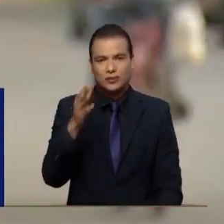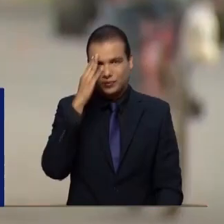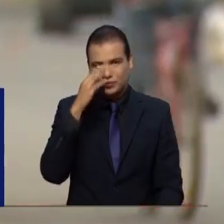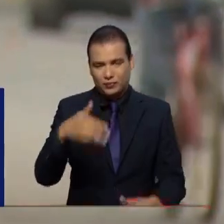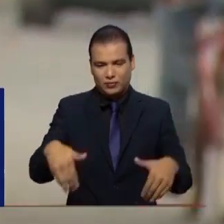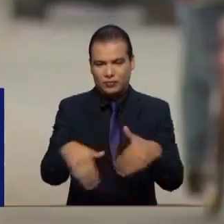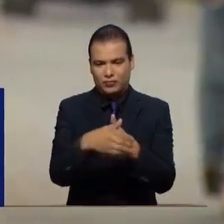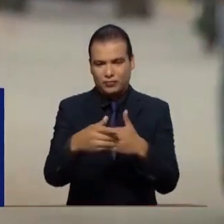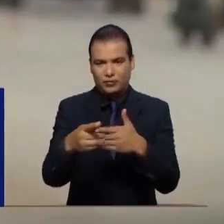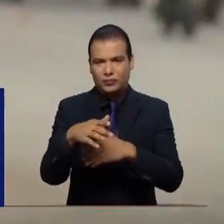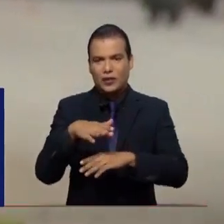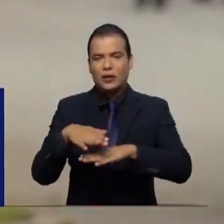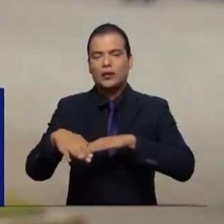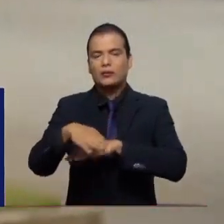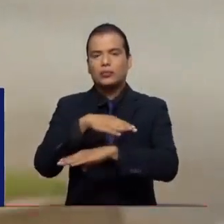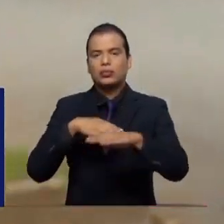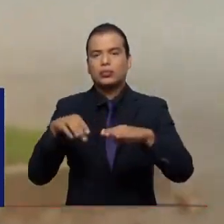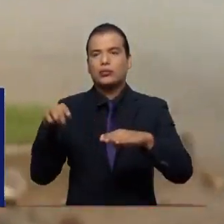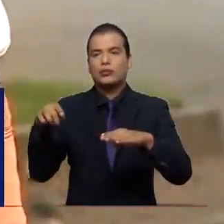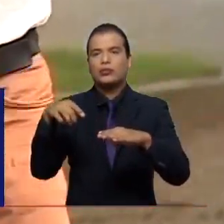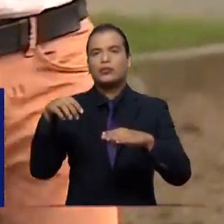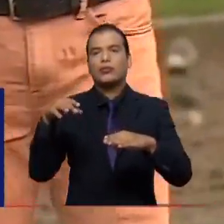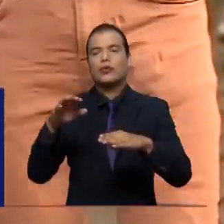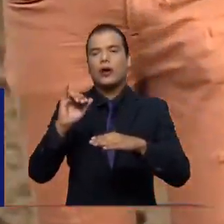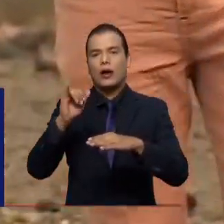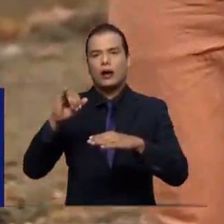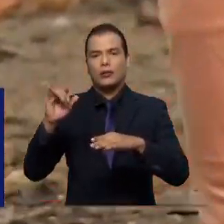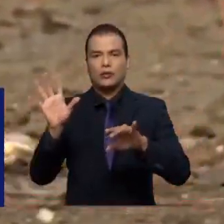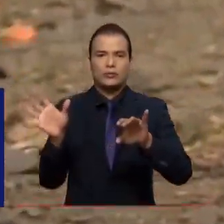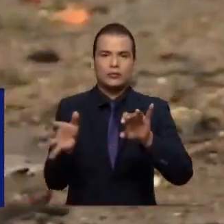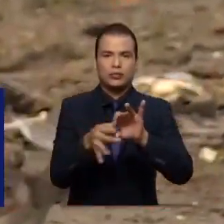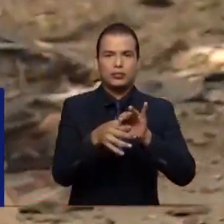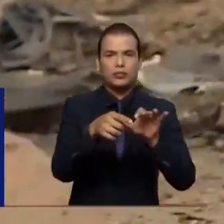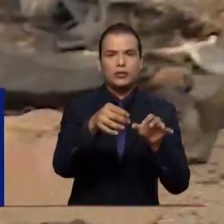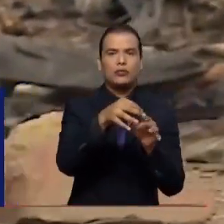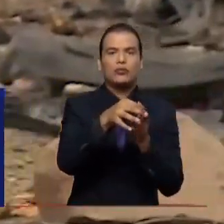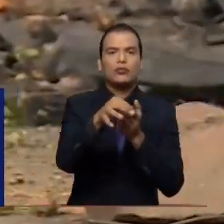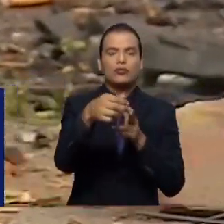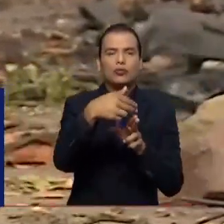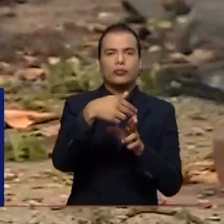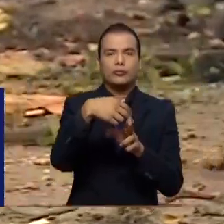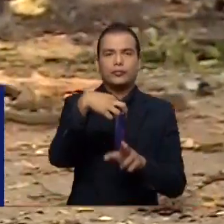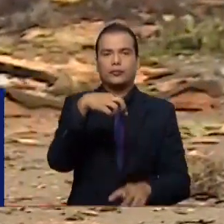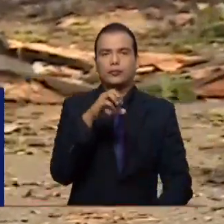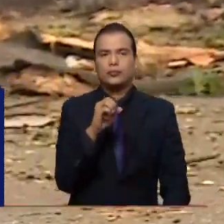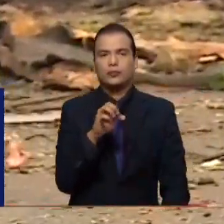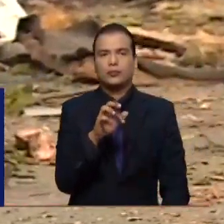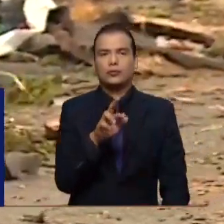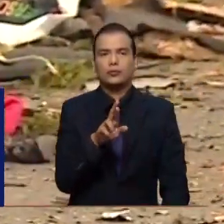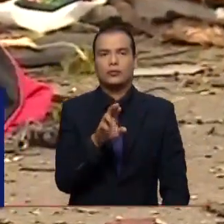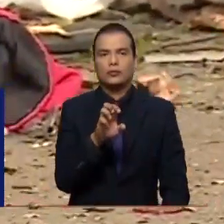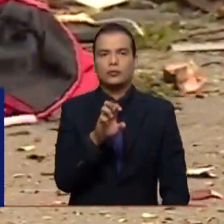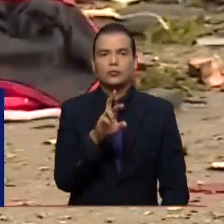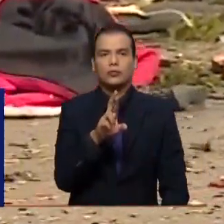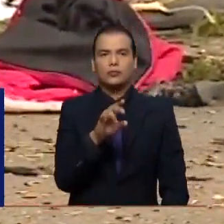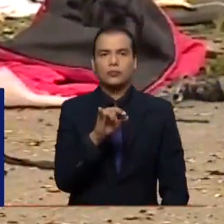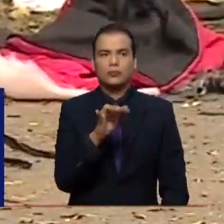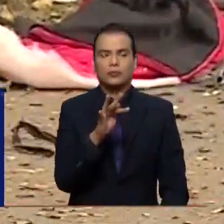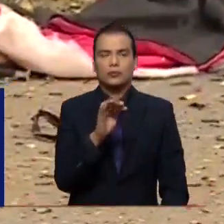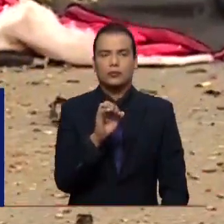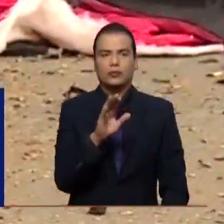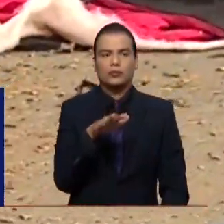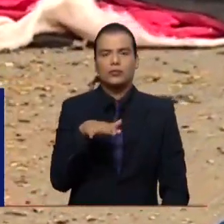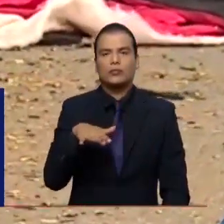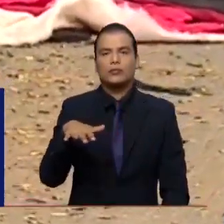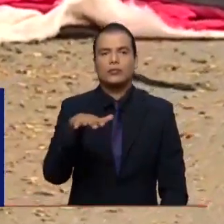la glorieta del Piloto, del barrio del Piloto, rumbo al corregimiento de Potrerito, mucho antes del paso de nivel o el